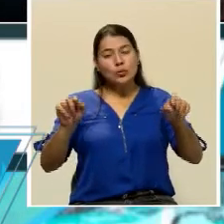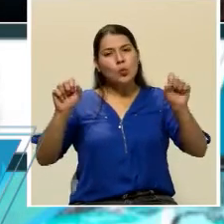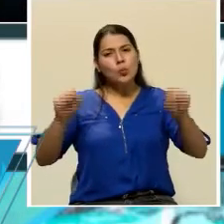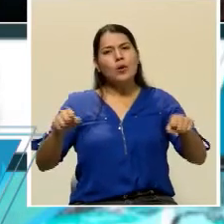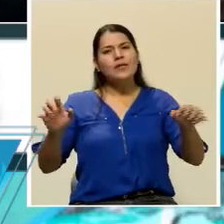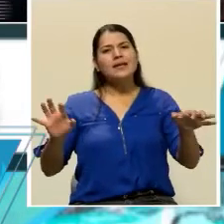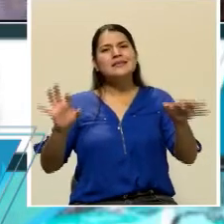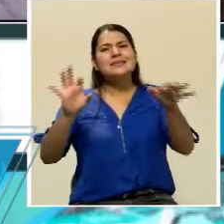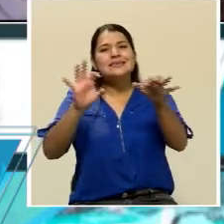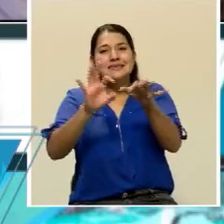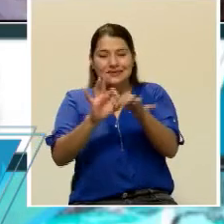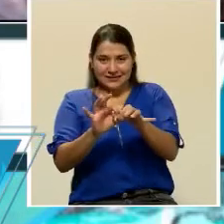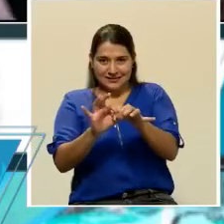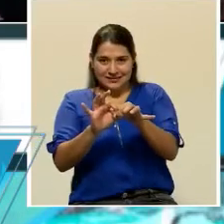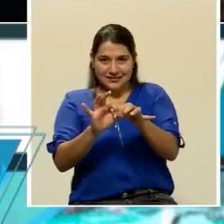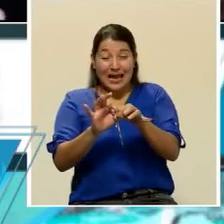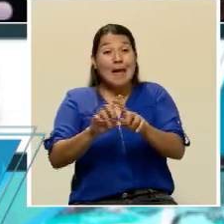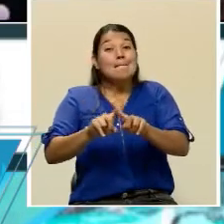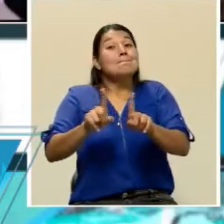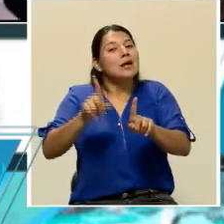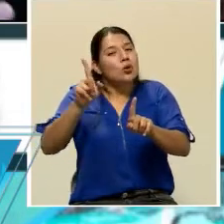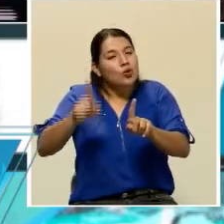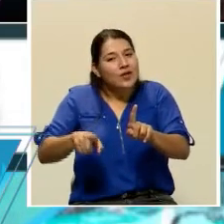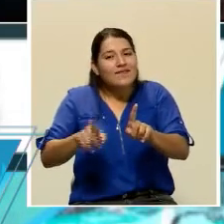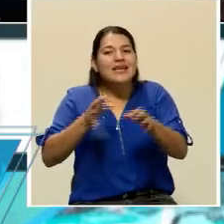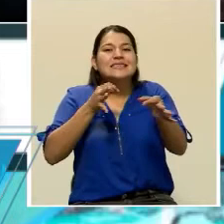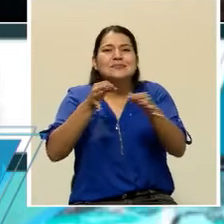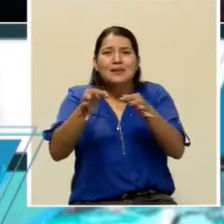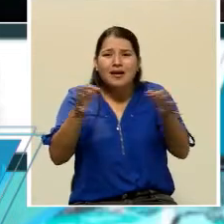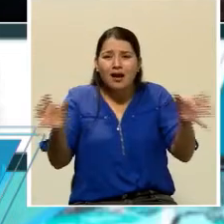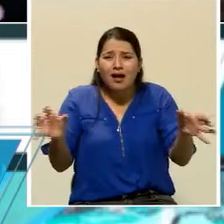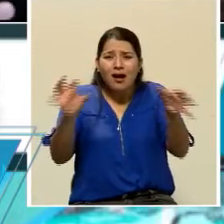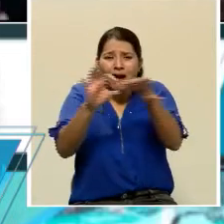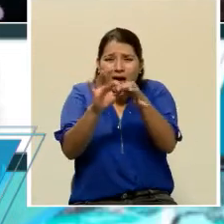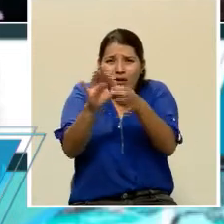tiene que explicar por aparte, desde mi juicio, desde mi perspectiva.